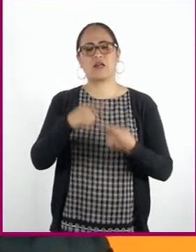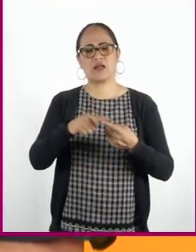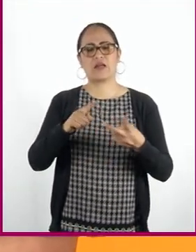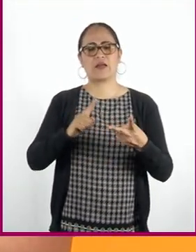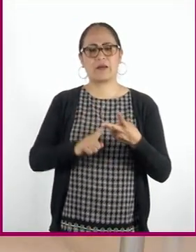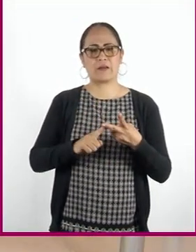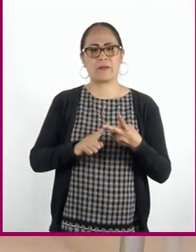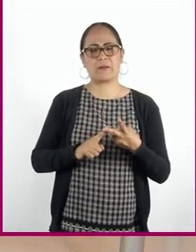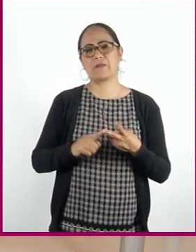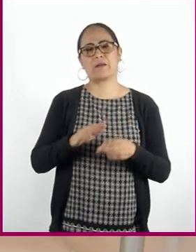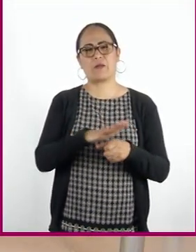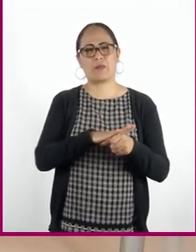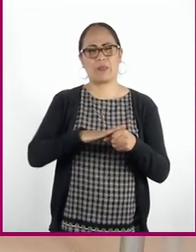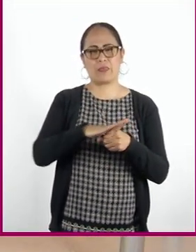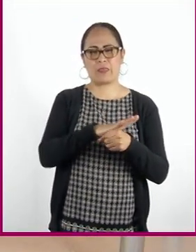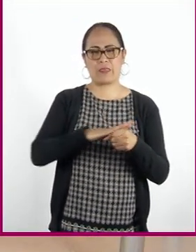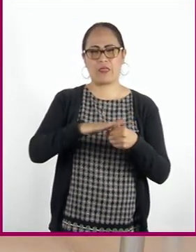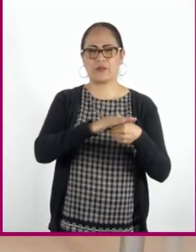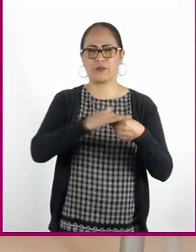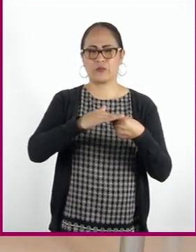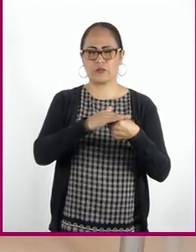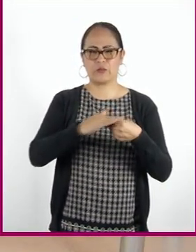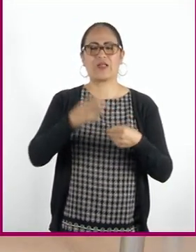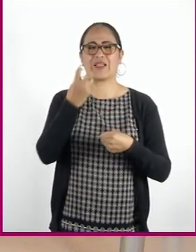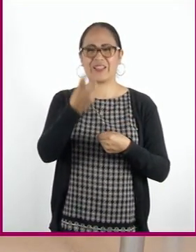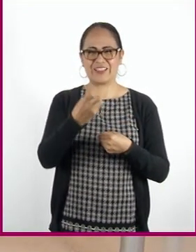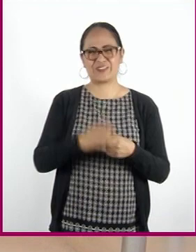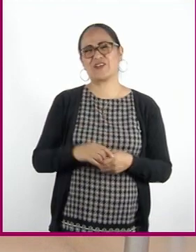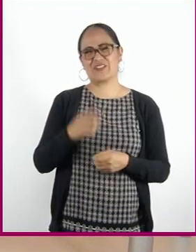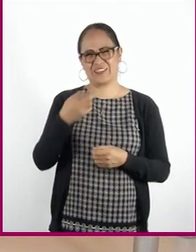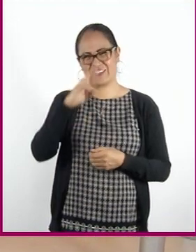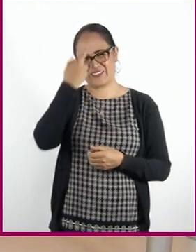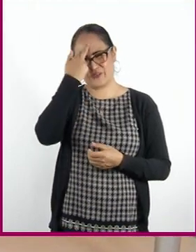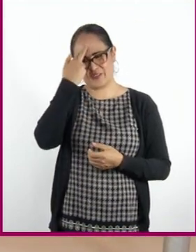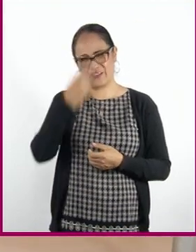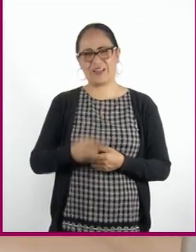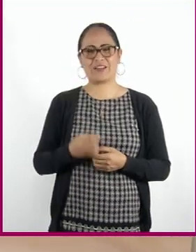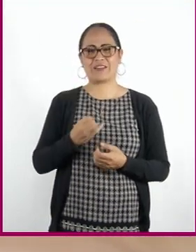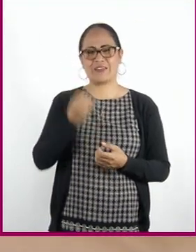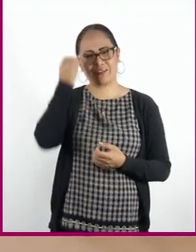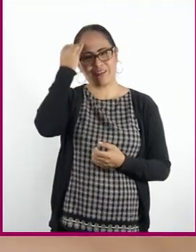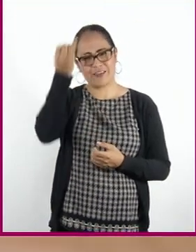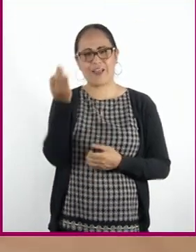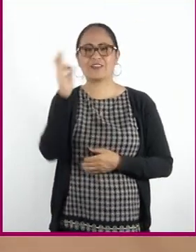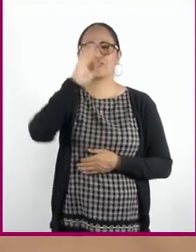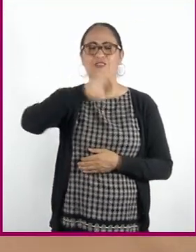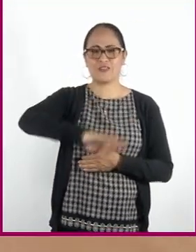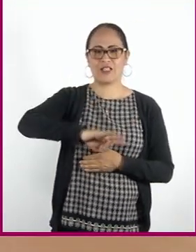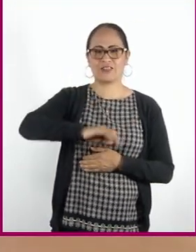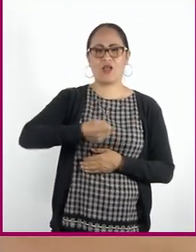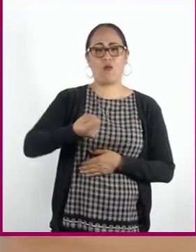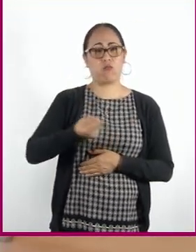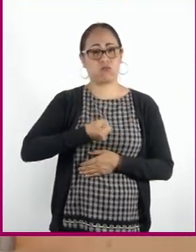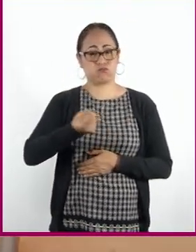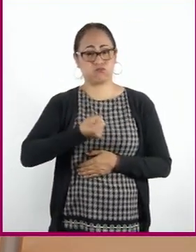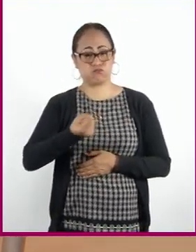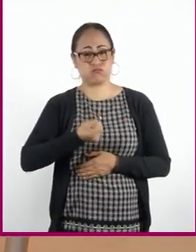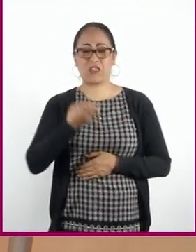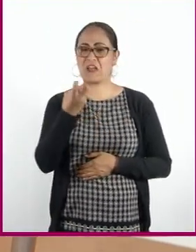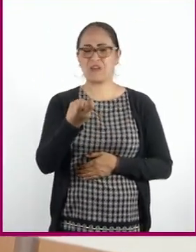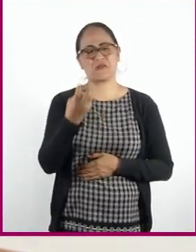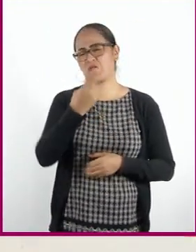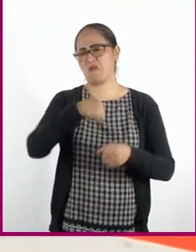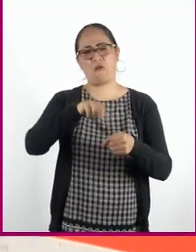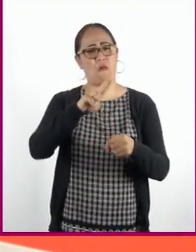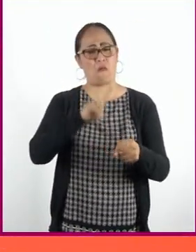los genitales. Recuerden que al revisar los mitos sexuales, analizamos que la masturbación es una práctica común y no es